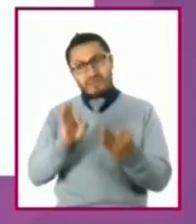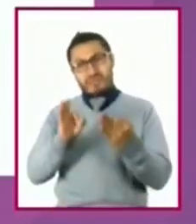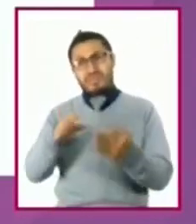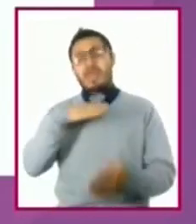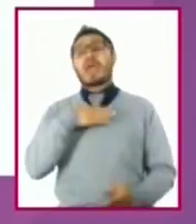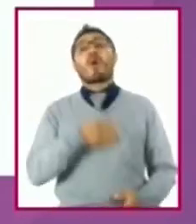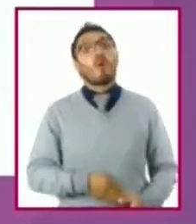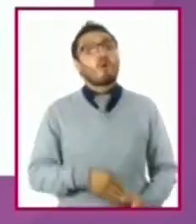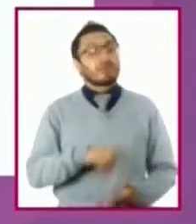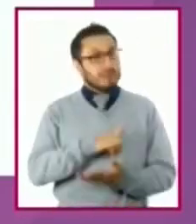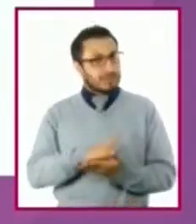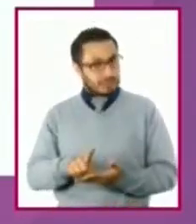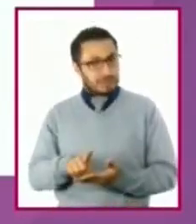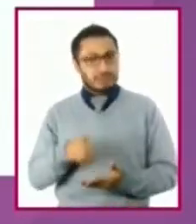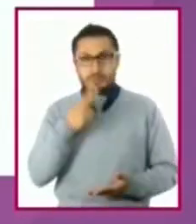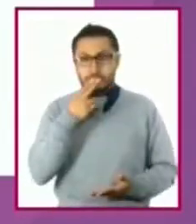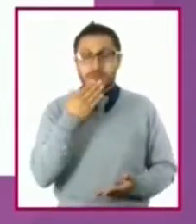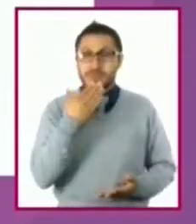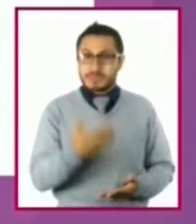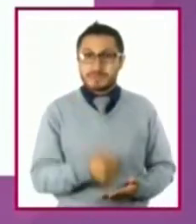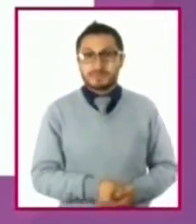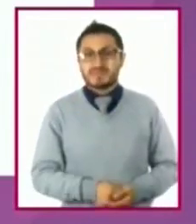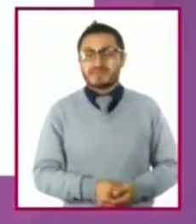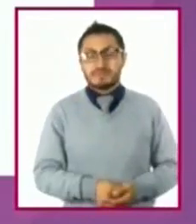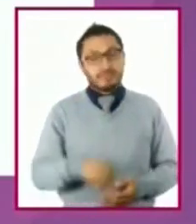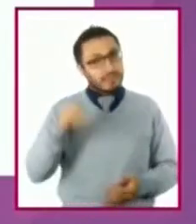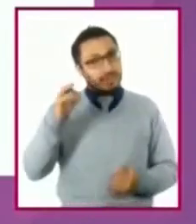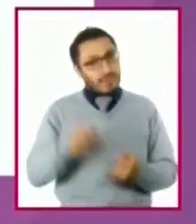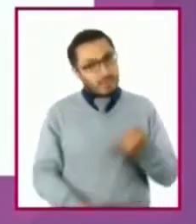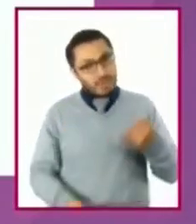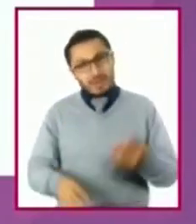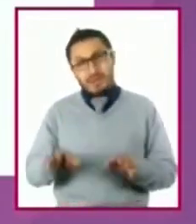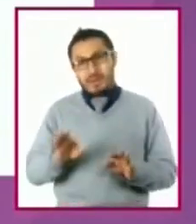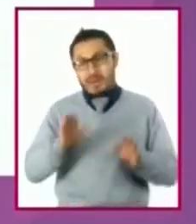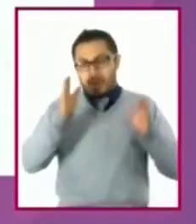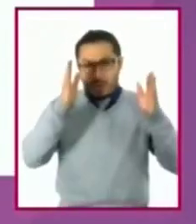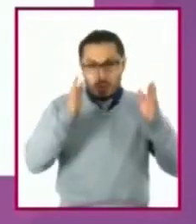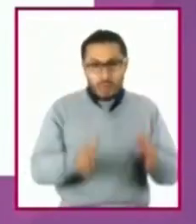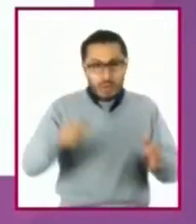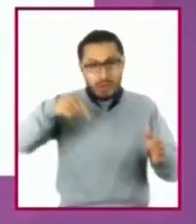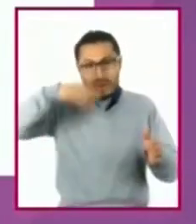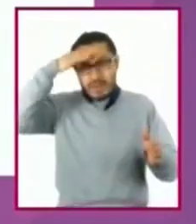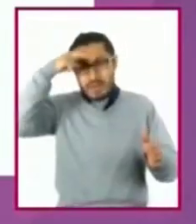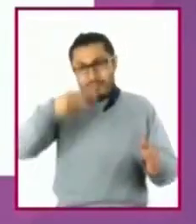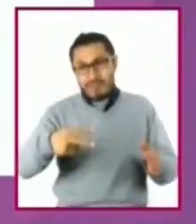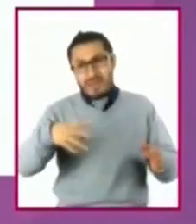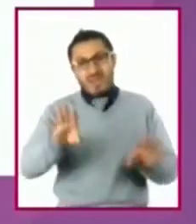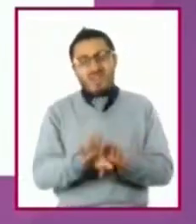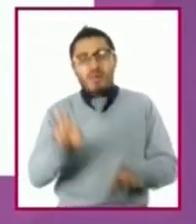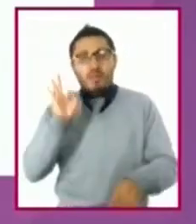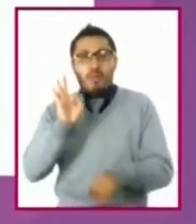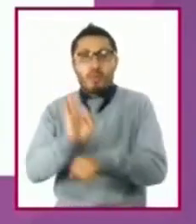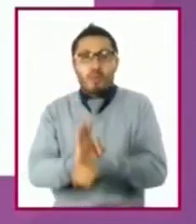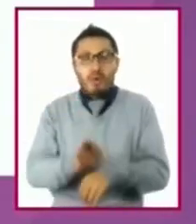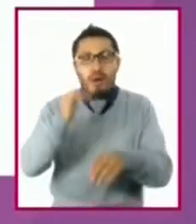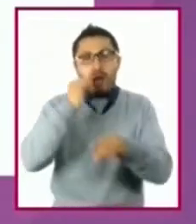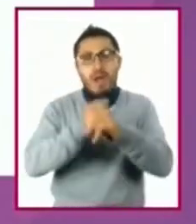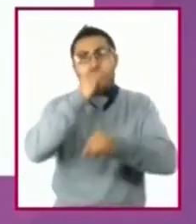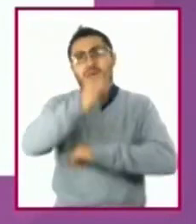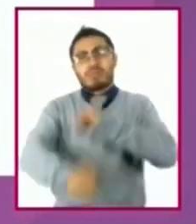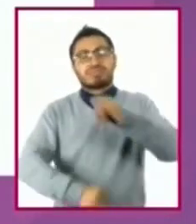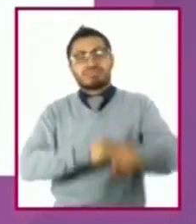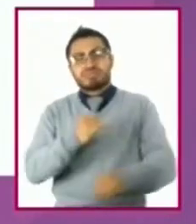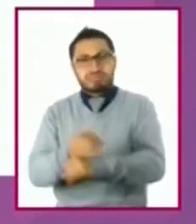estos derechos. La última etapa en la que estamos en México es en la defensa internacional